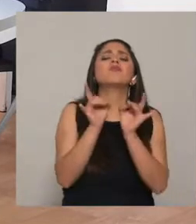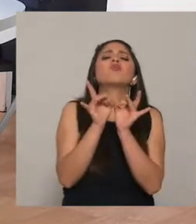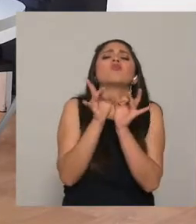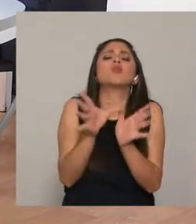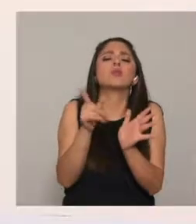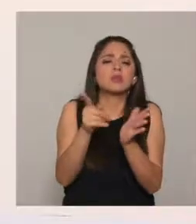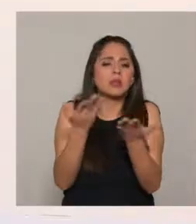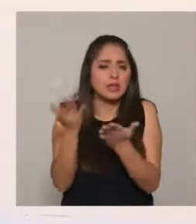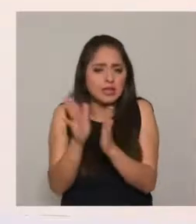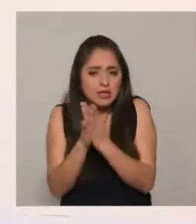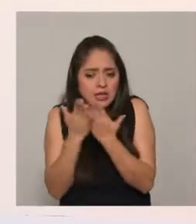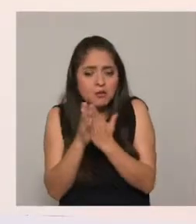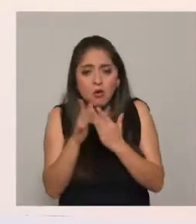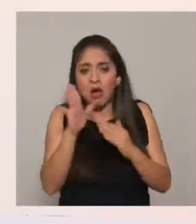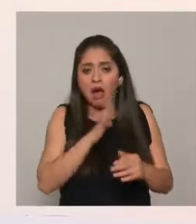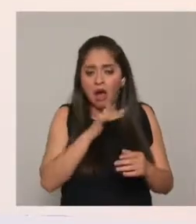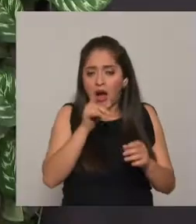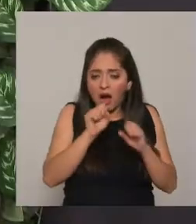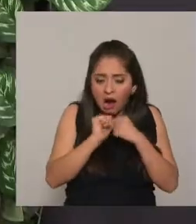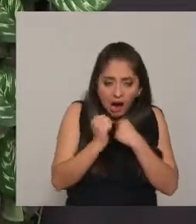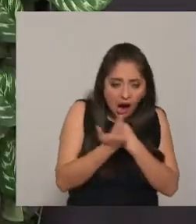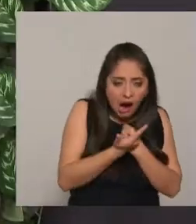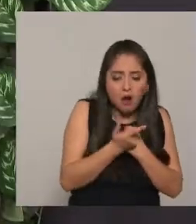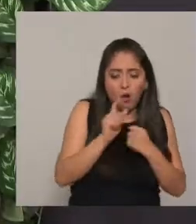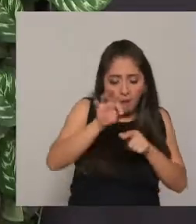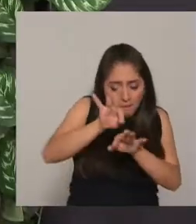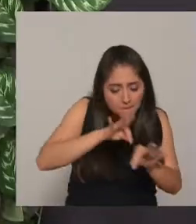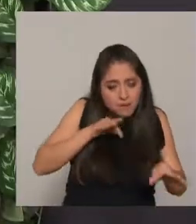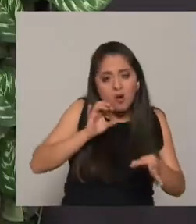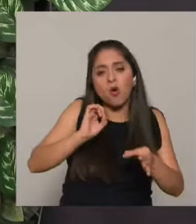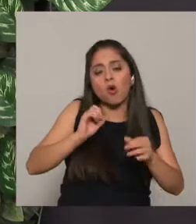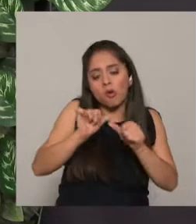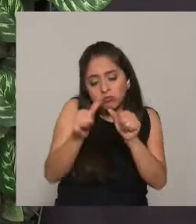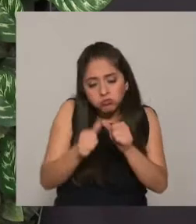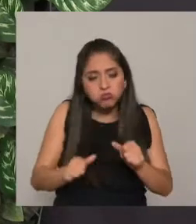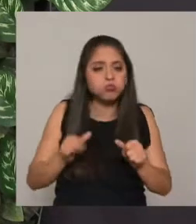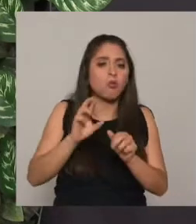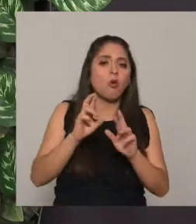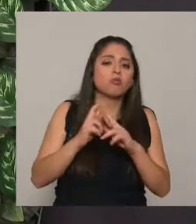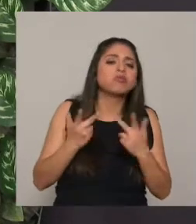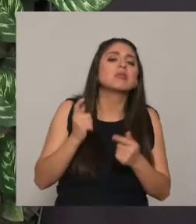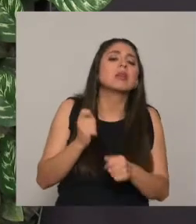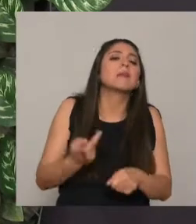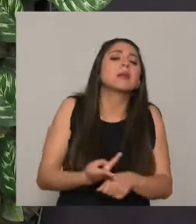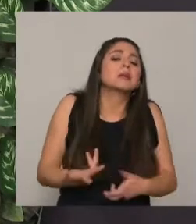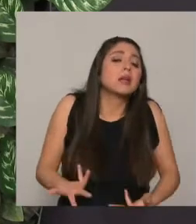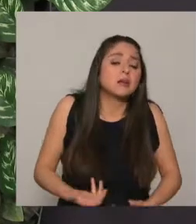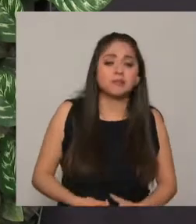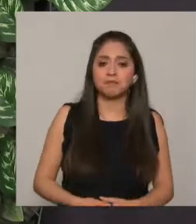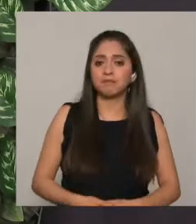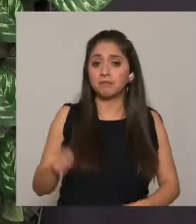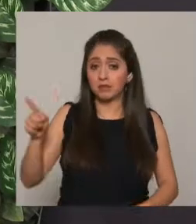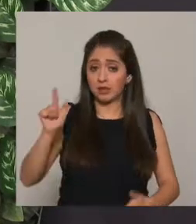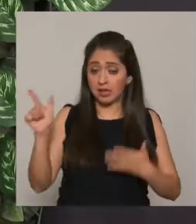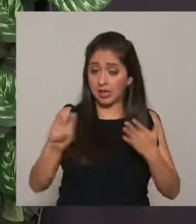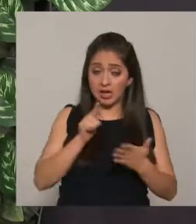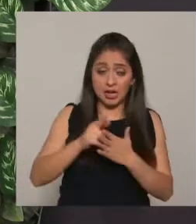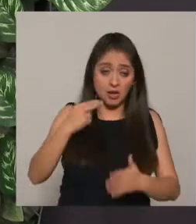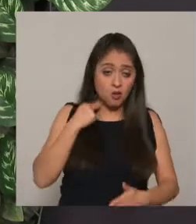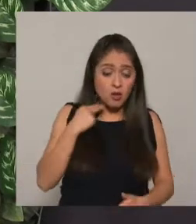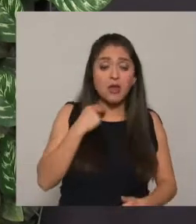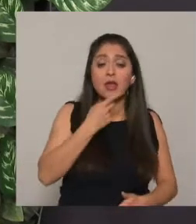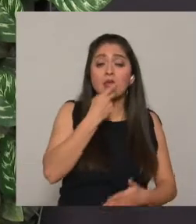está totalmente dañado? ¿Qué podría ocurrir si un libro está totalmente dañado? Pues la ley del notariado nos establece que hay que hacer una